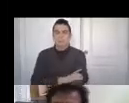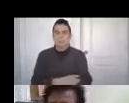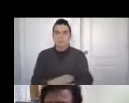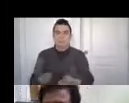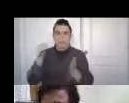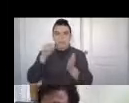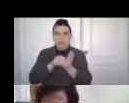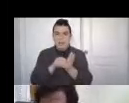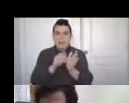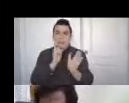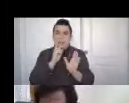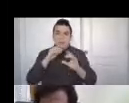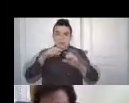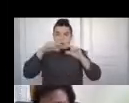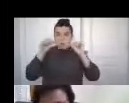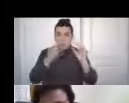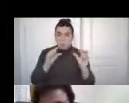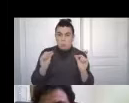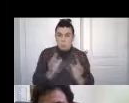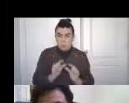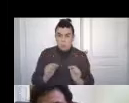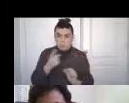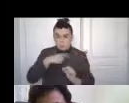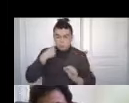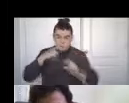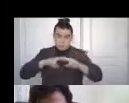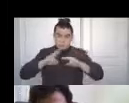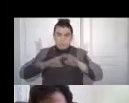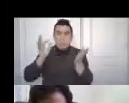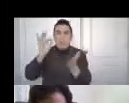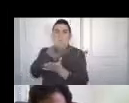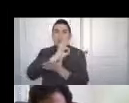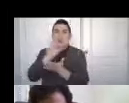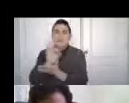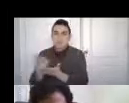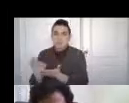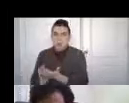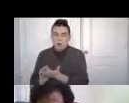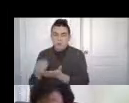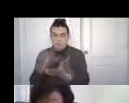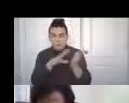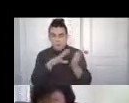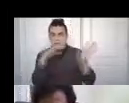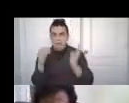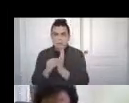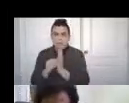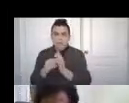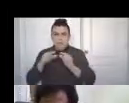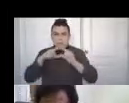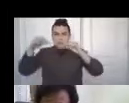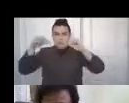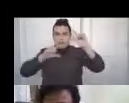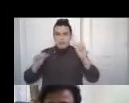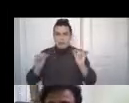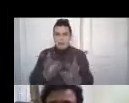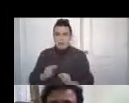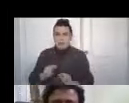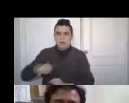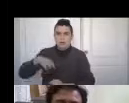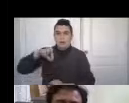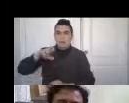Si nosotros hacemos un cartoon de esto, podemos ver que están hacia afuera las glicoproteínas de superficie, las proteínas que van a